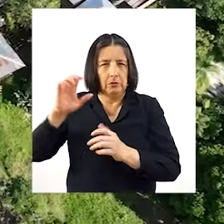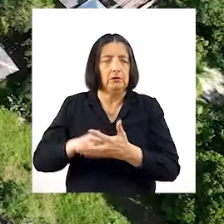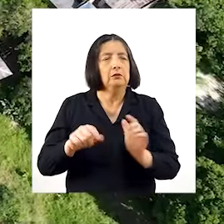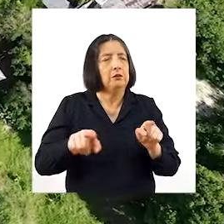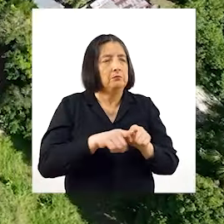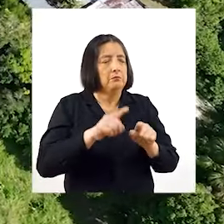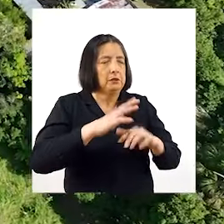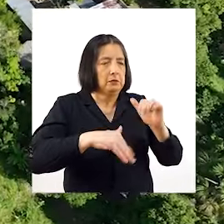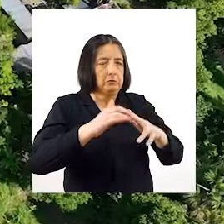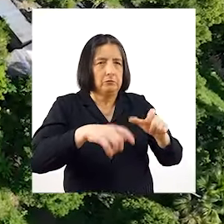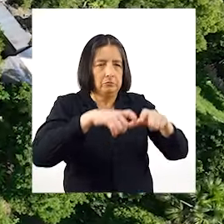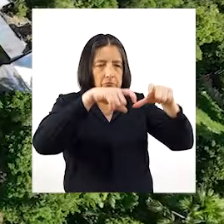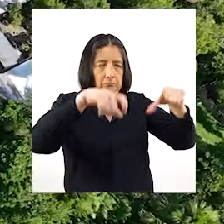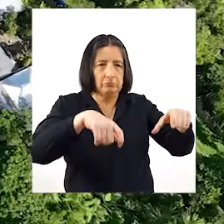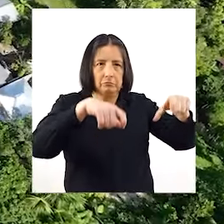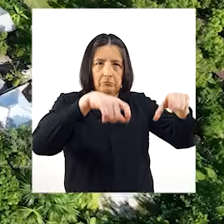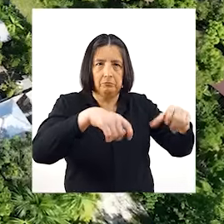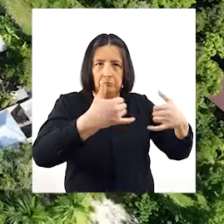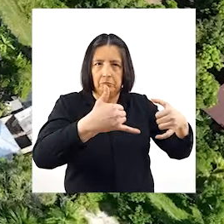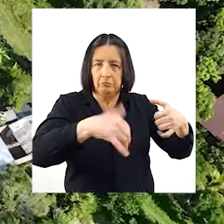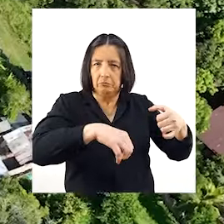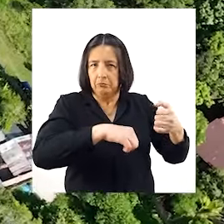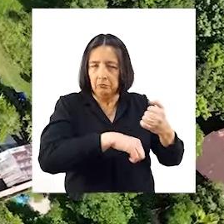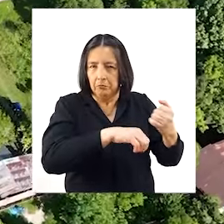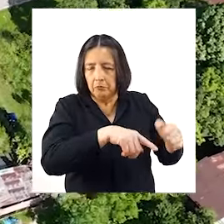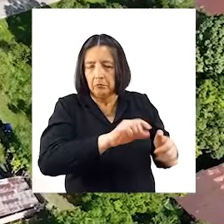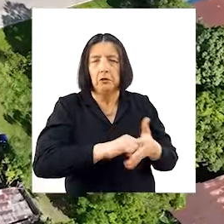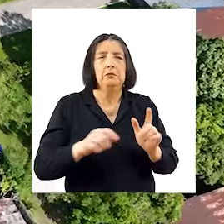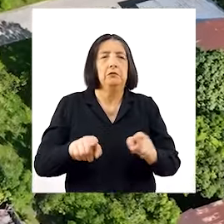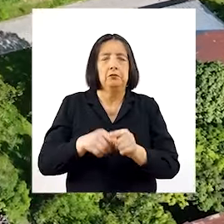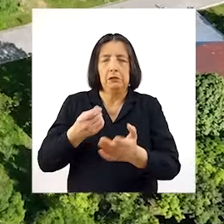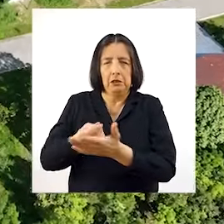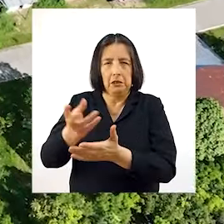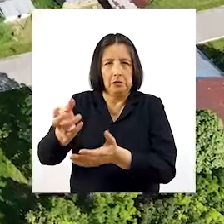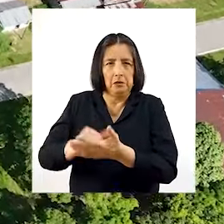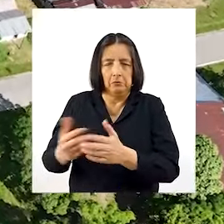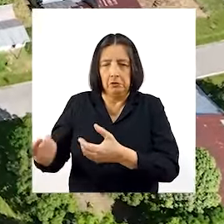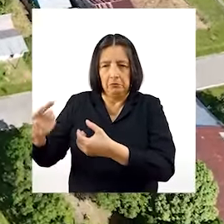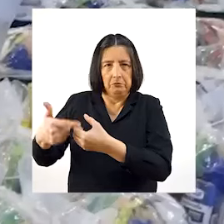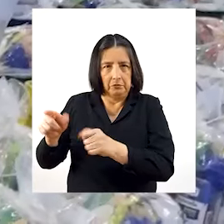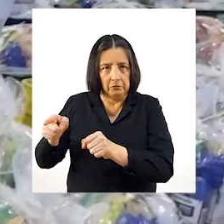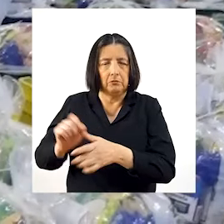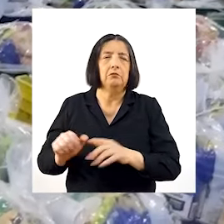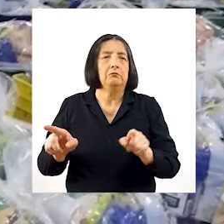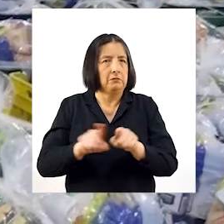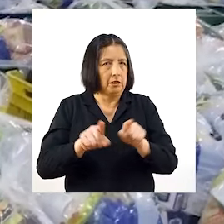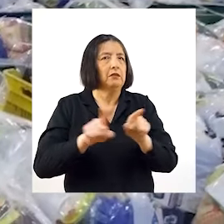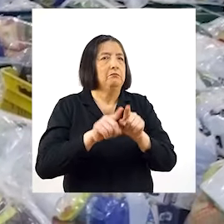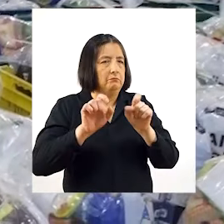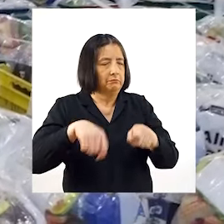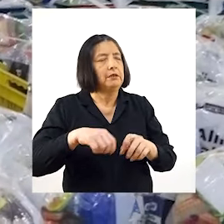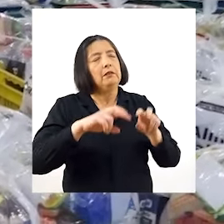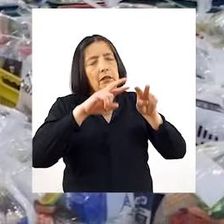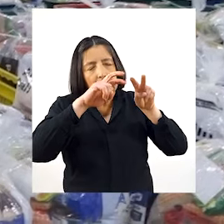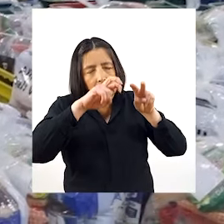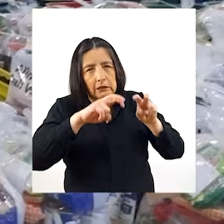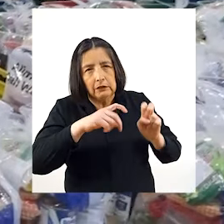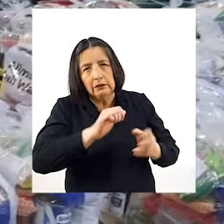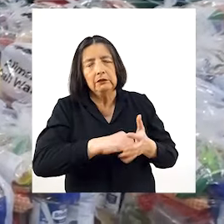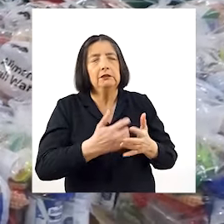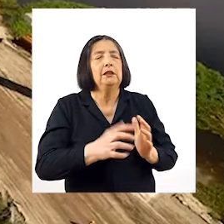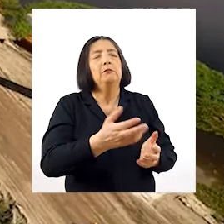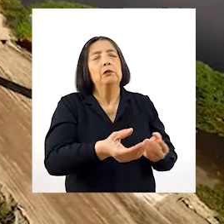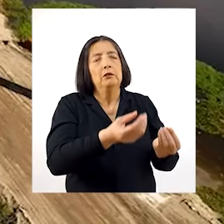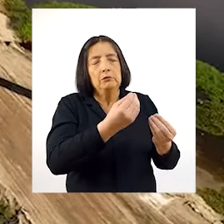la construcción de la loza deportiva en el Comité 28 de julio y la adquisición de combustible. También vamos a intervenir en